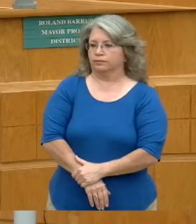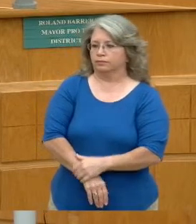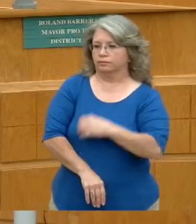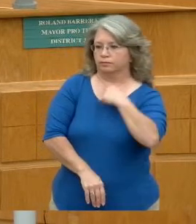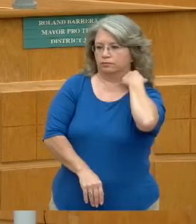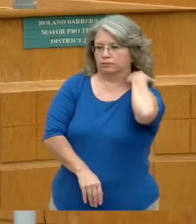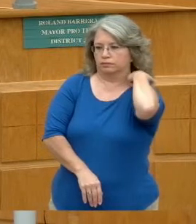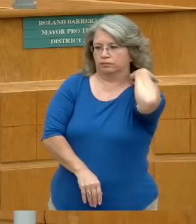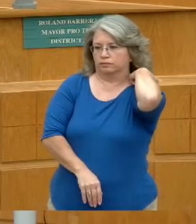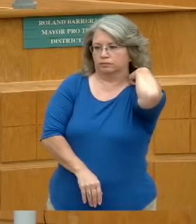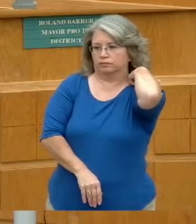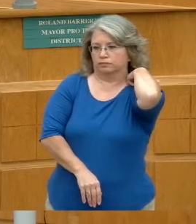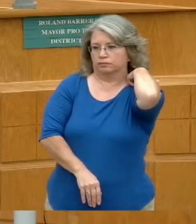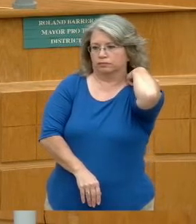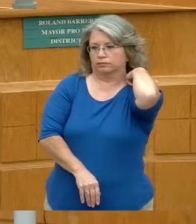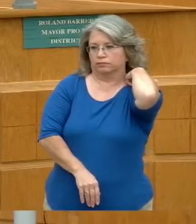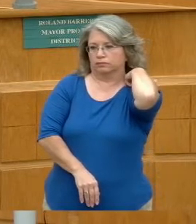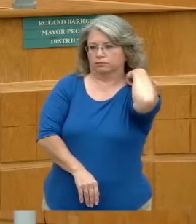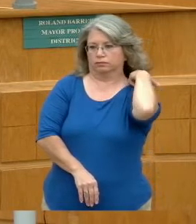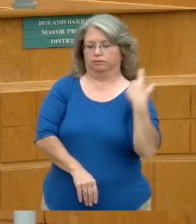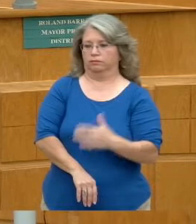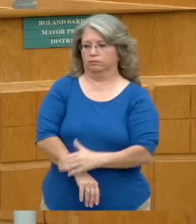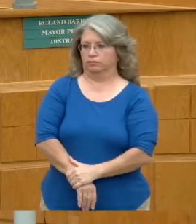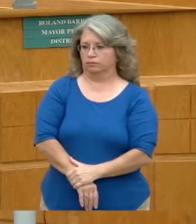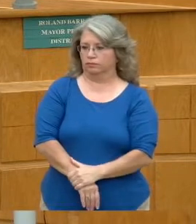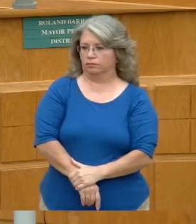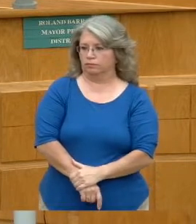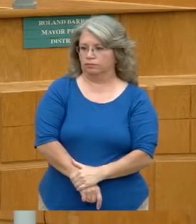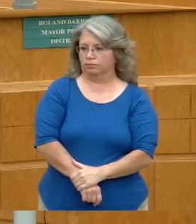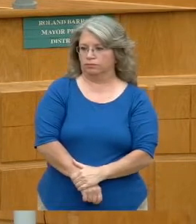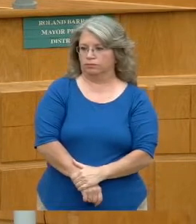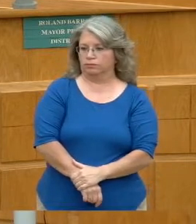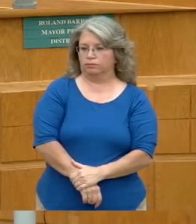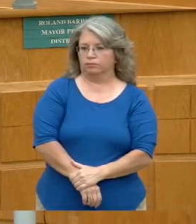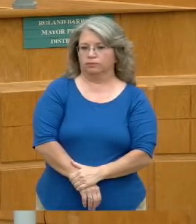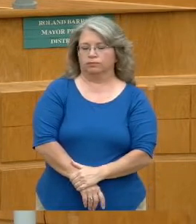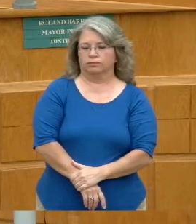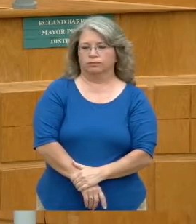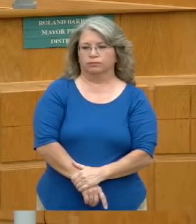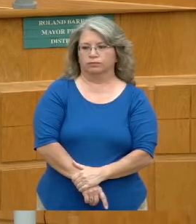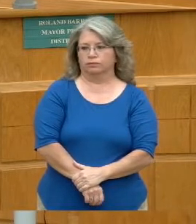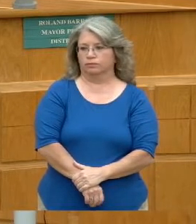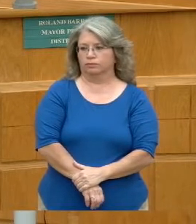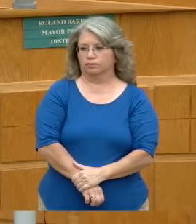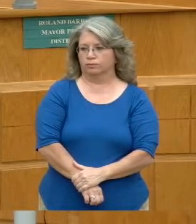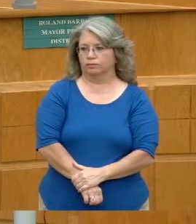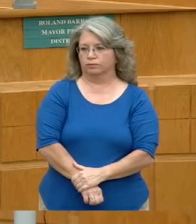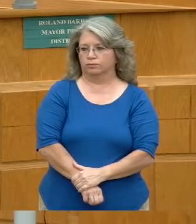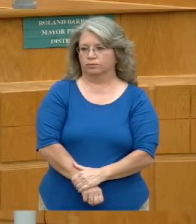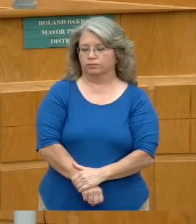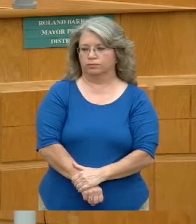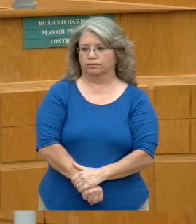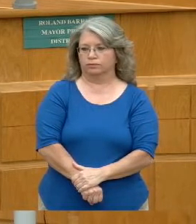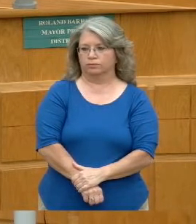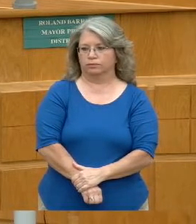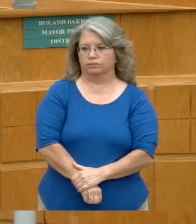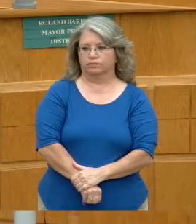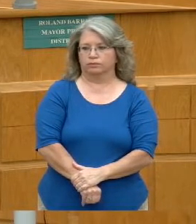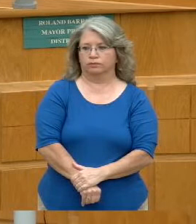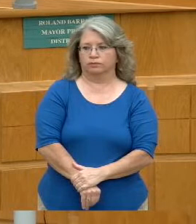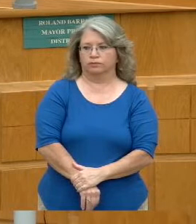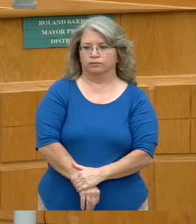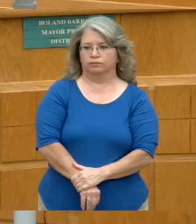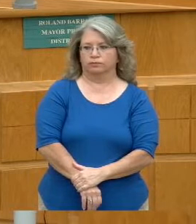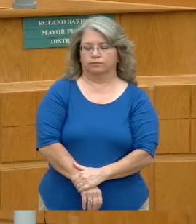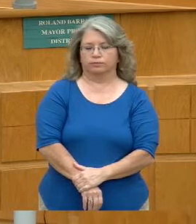son mujeres. La mayoría se encuentran en el rango de edades entre 40 y 49 años. Se han llevado a cabo 7,709 pruebas de detección